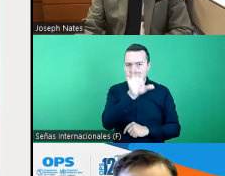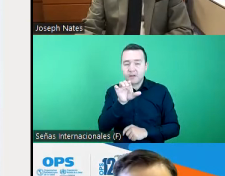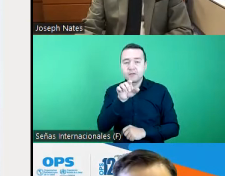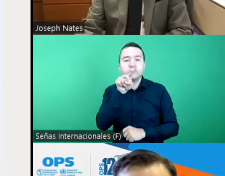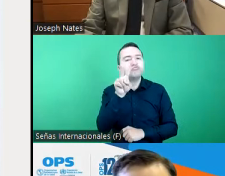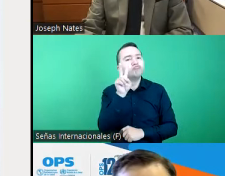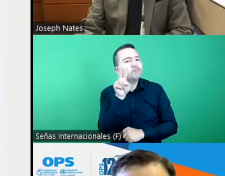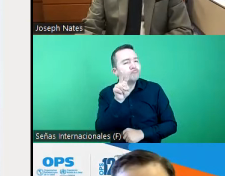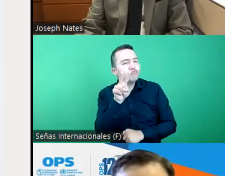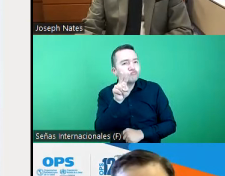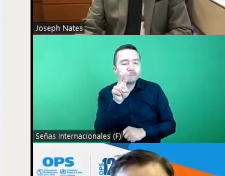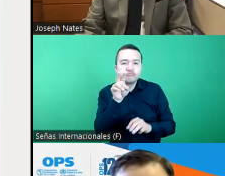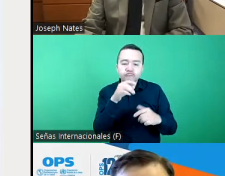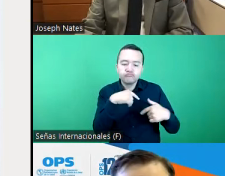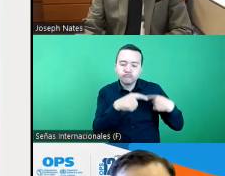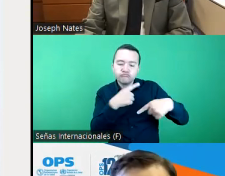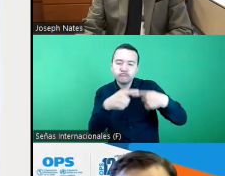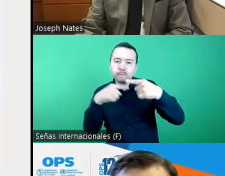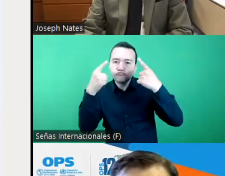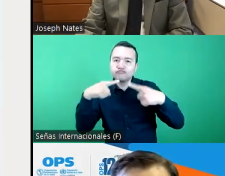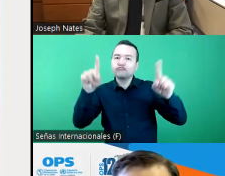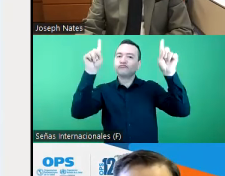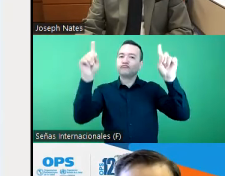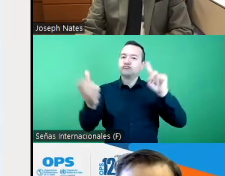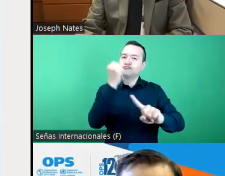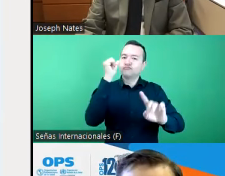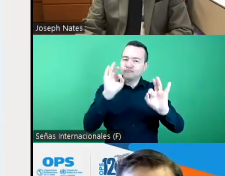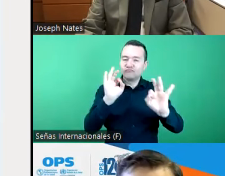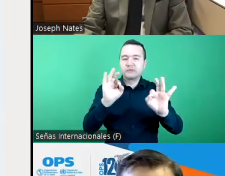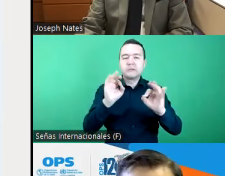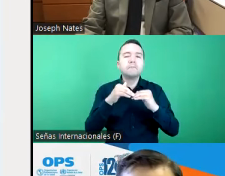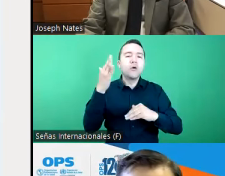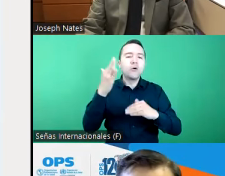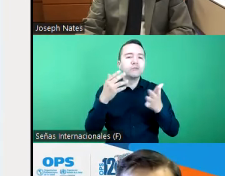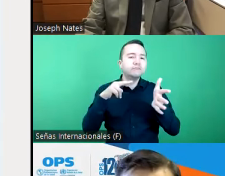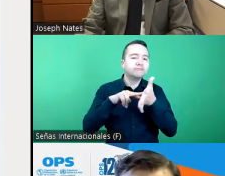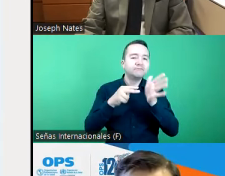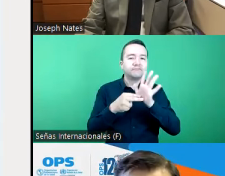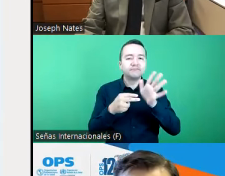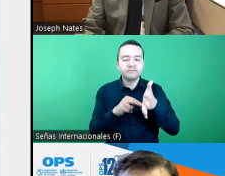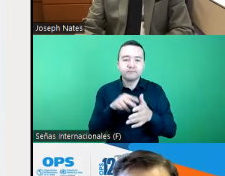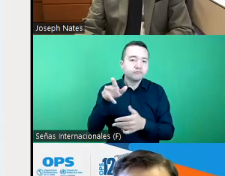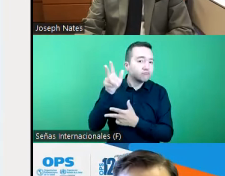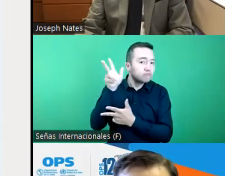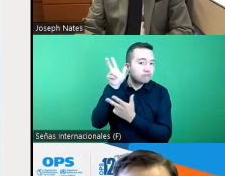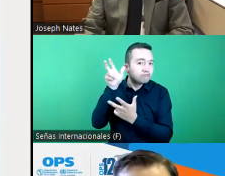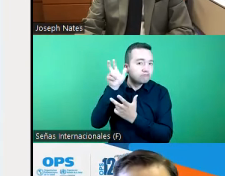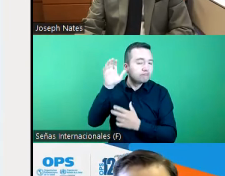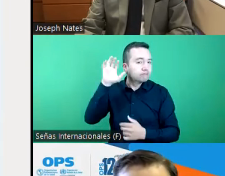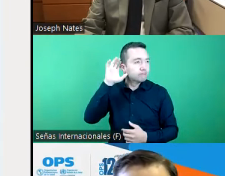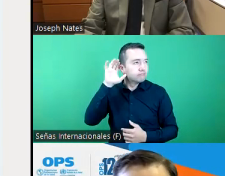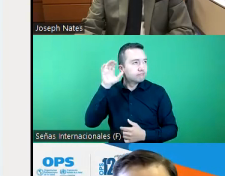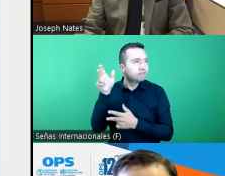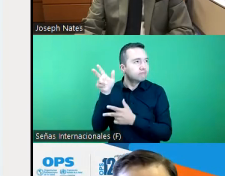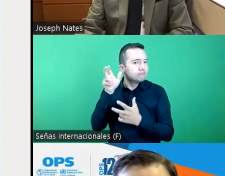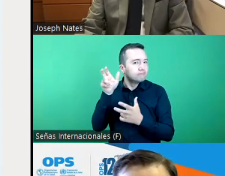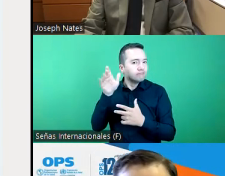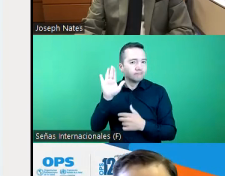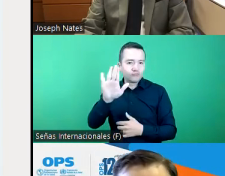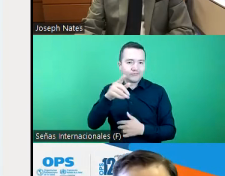y permita pues, que puedan escucharlo fundamentalmente en el idioma de su conveniencia. En la plataforma, si nos siguen por